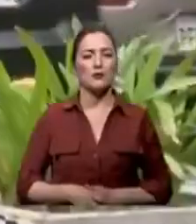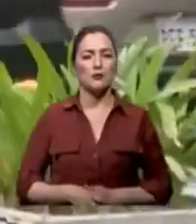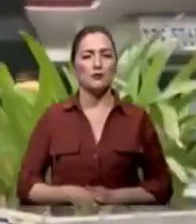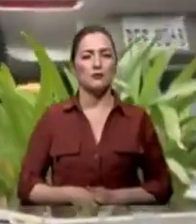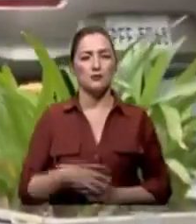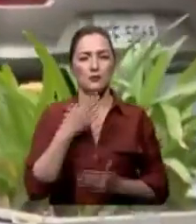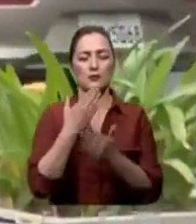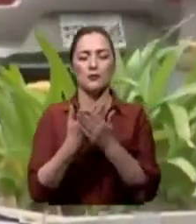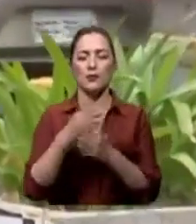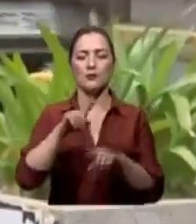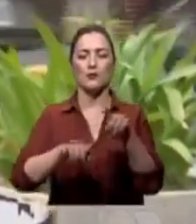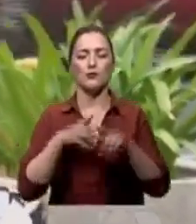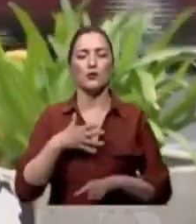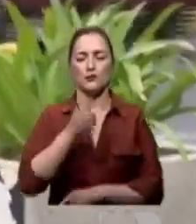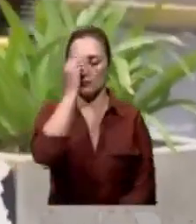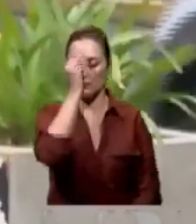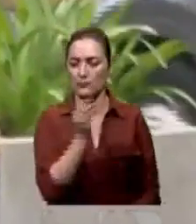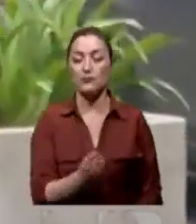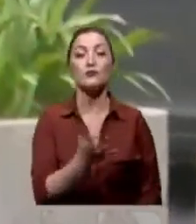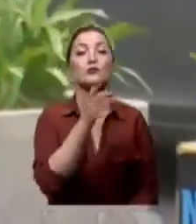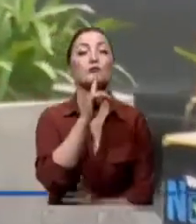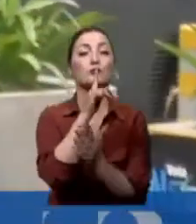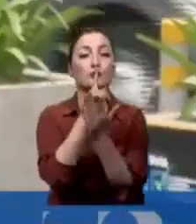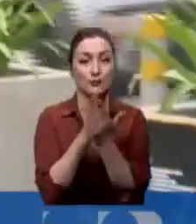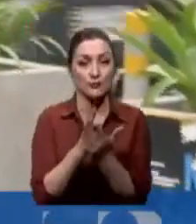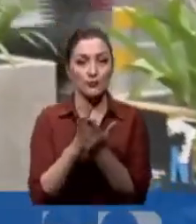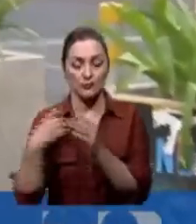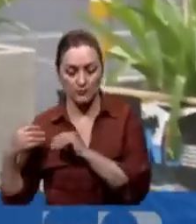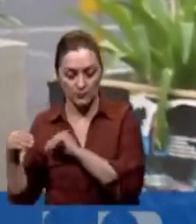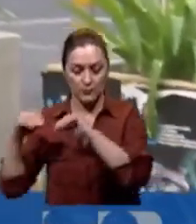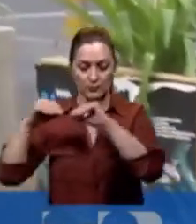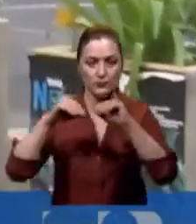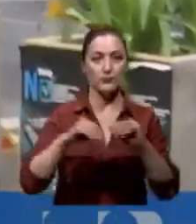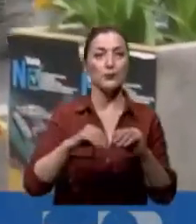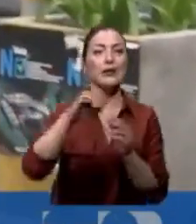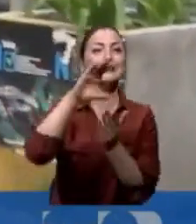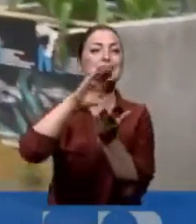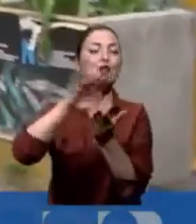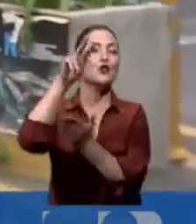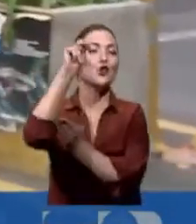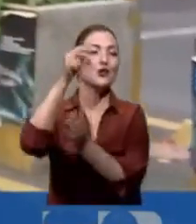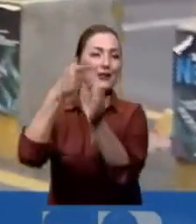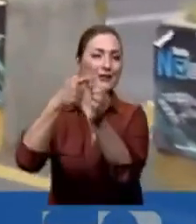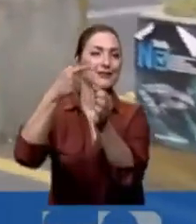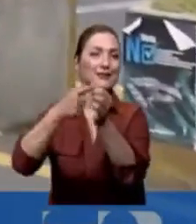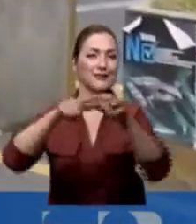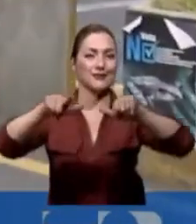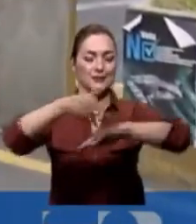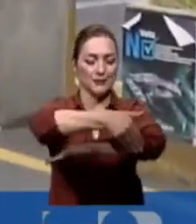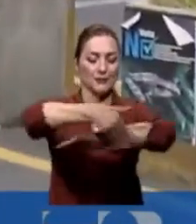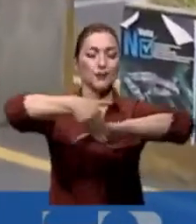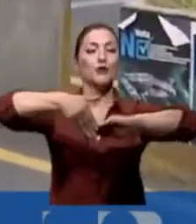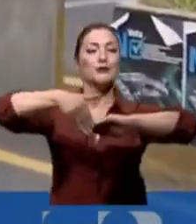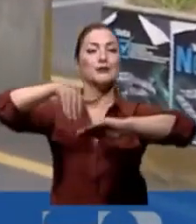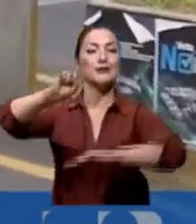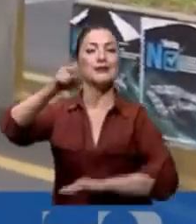Gracias, chicas, amigos, ¿qué tal? Buenos días. Así es, efectivamente nos hemos trasladado nosotros al hipercentro de la ciudad de Quito. Nos ubicamos en la avenida